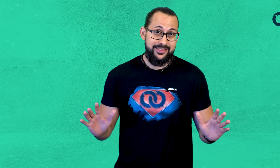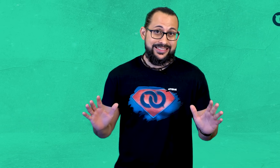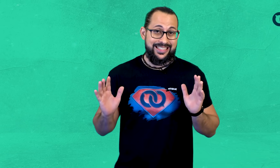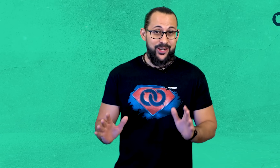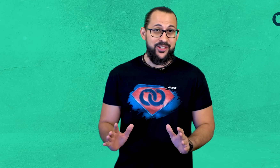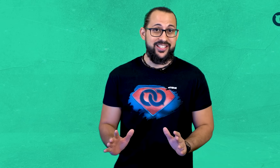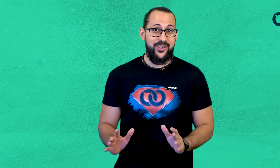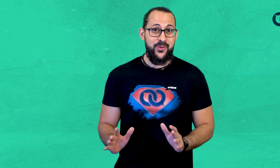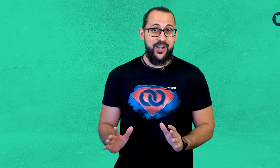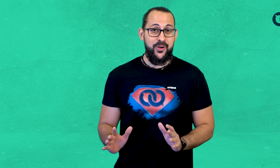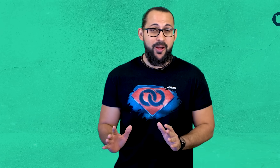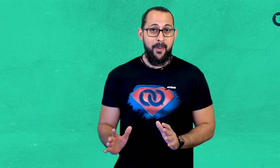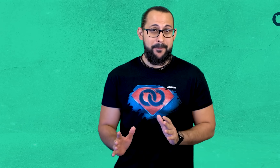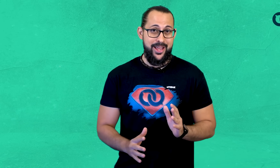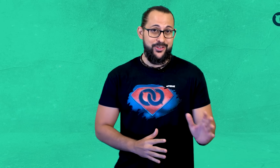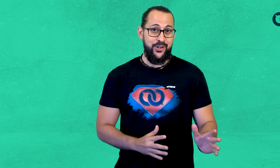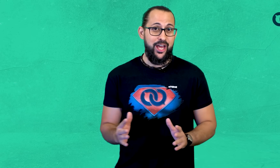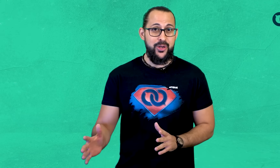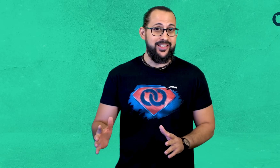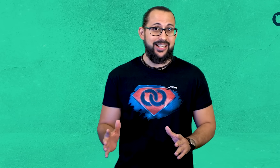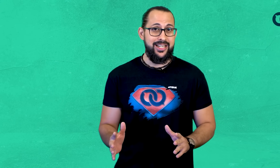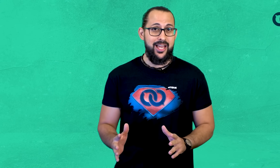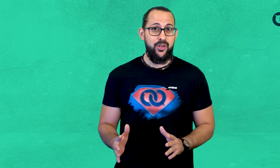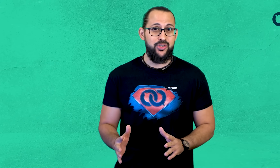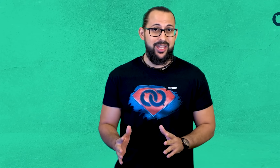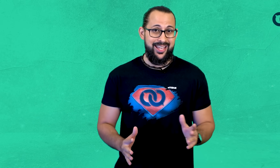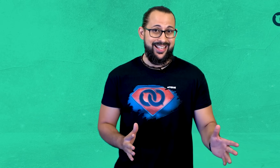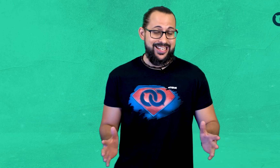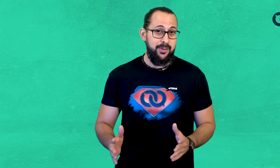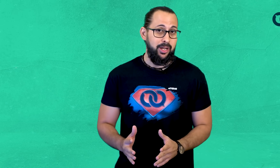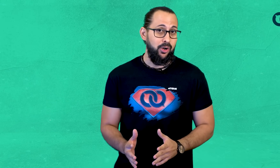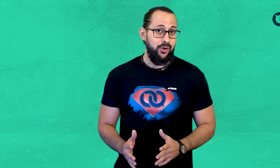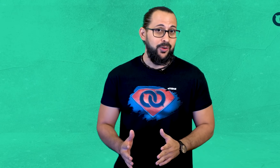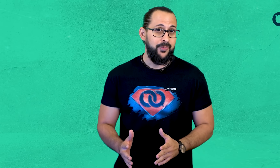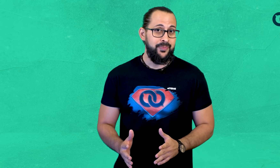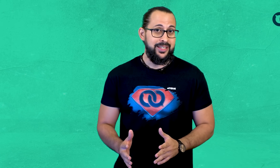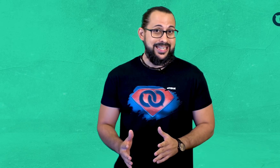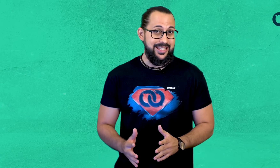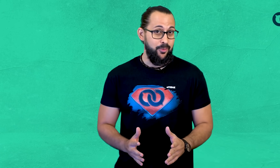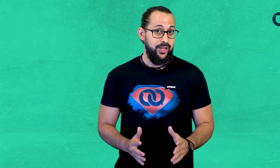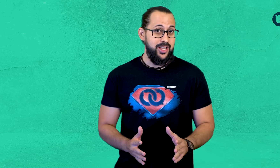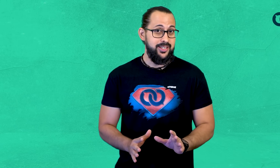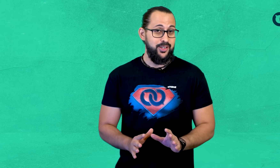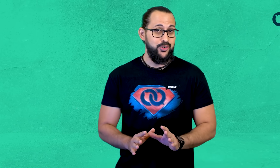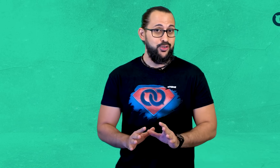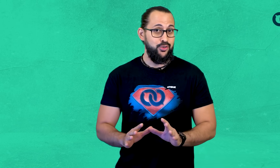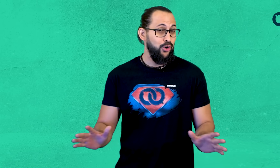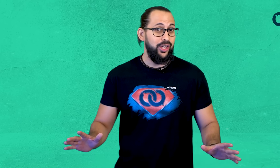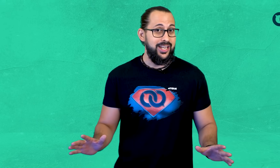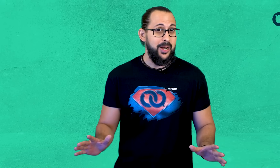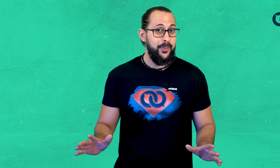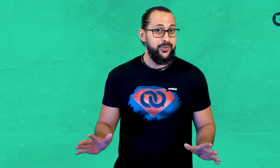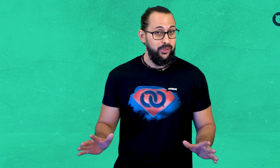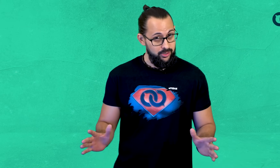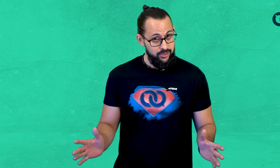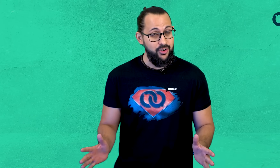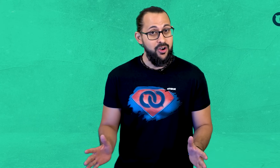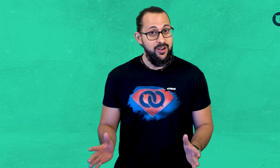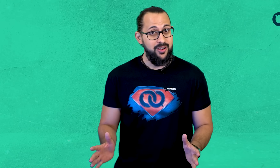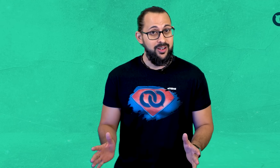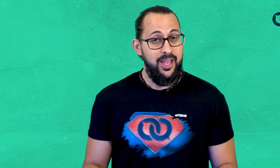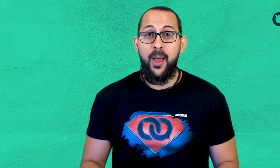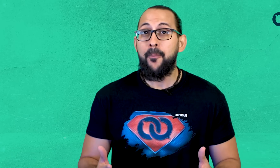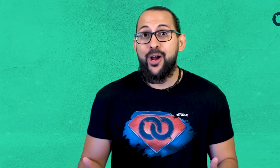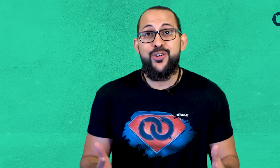Bueno, si lo dice el gobierno, pensionados y asalariados estarían mejor, ¿no? Y de monedas solo quedaría el peso,